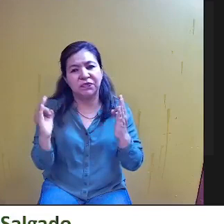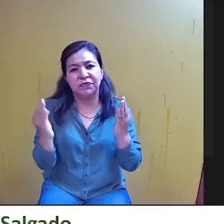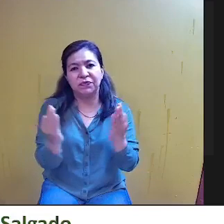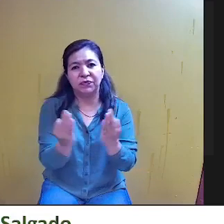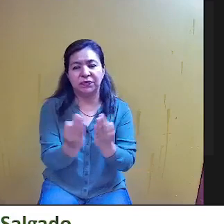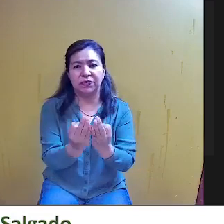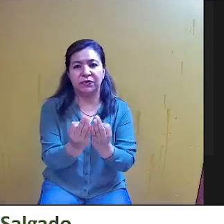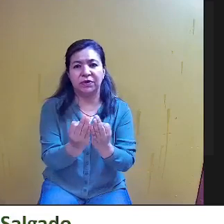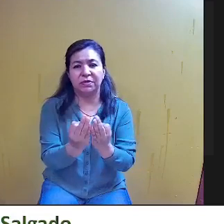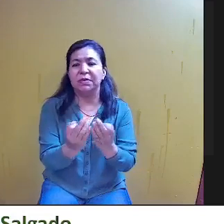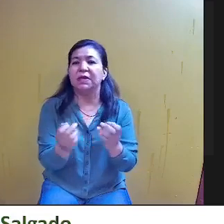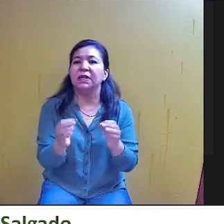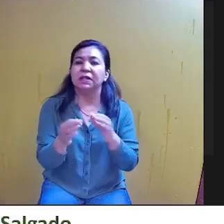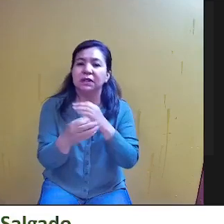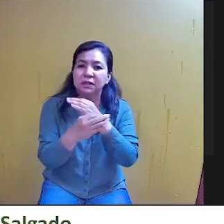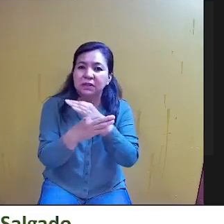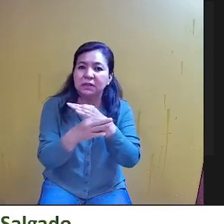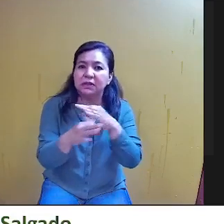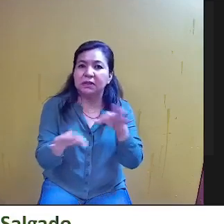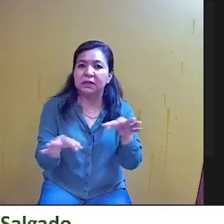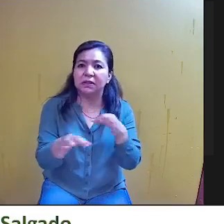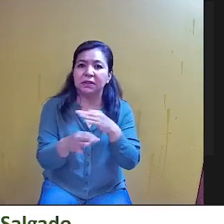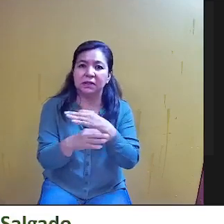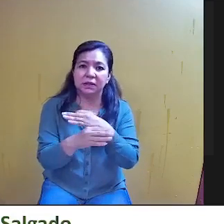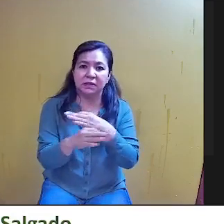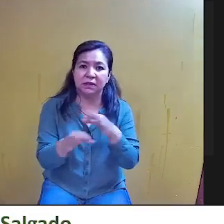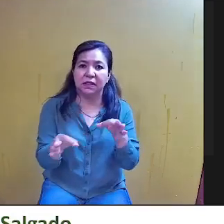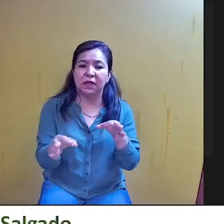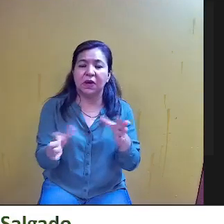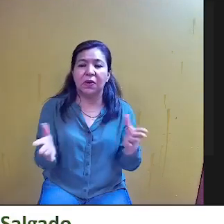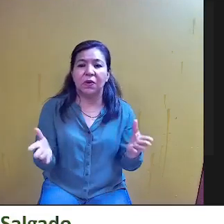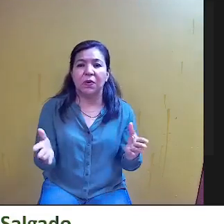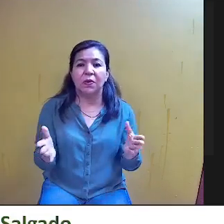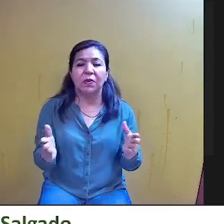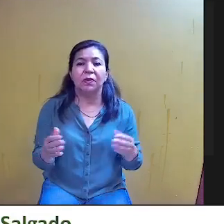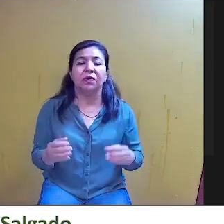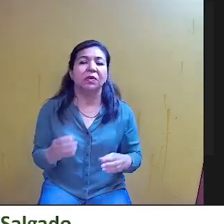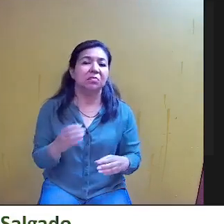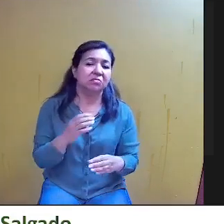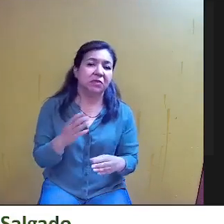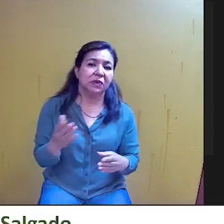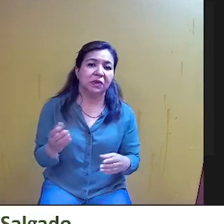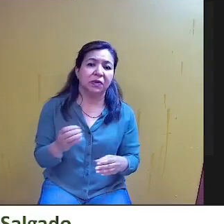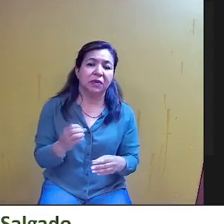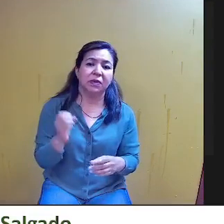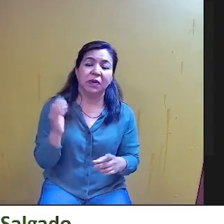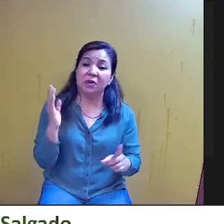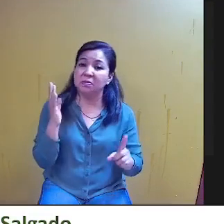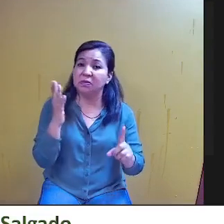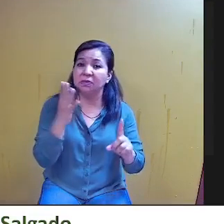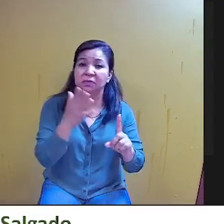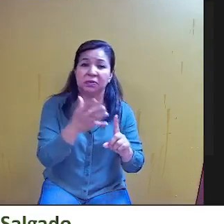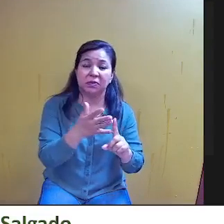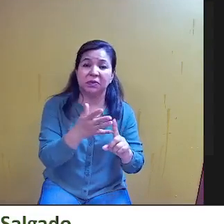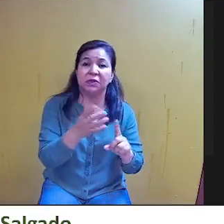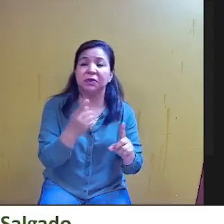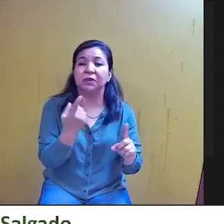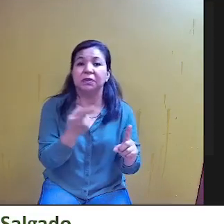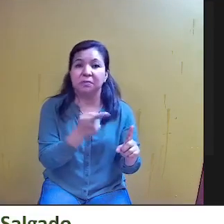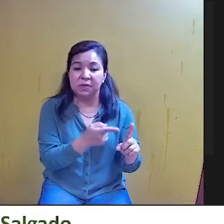que se emitan los actos o expresiones objeto de una